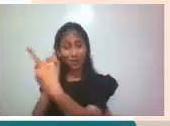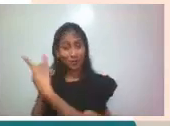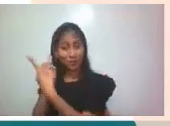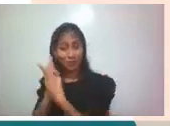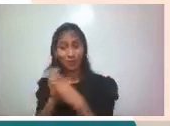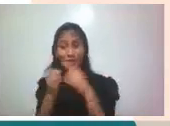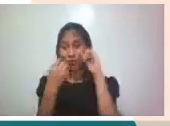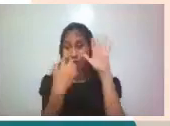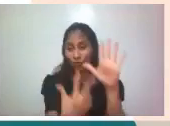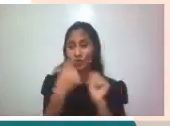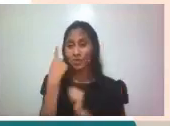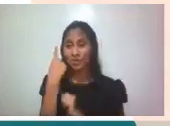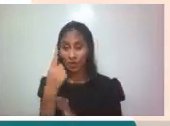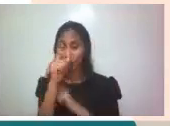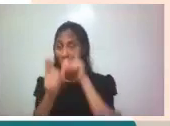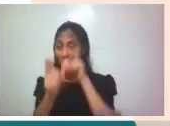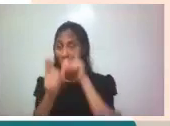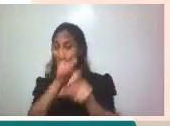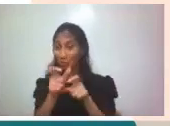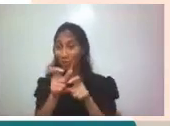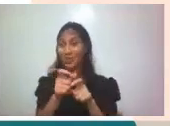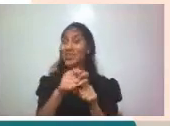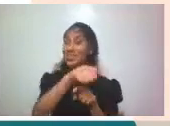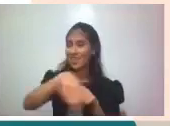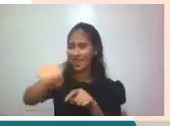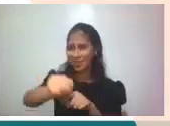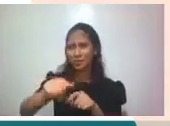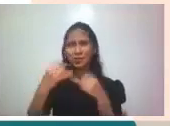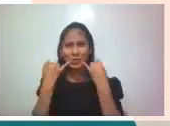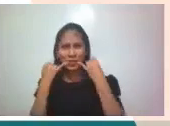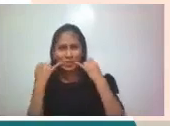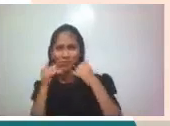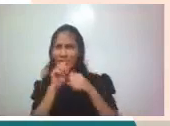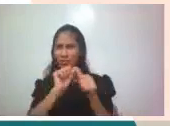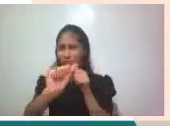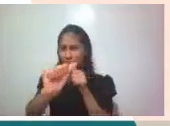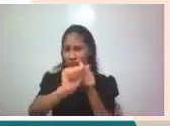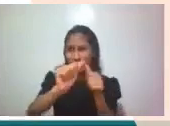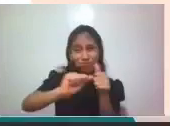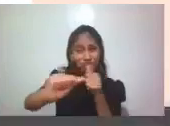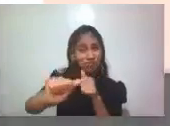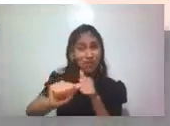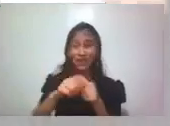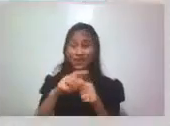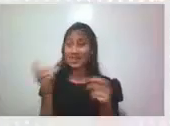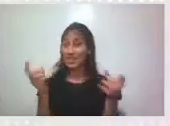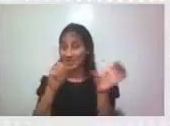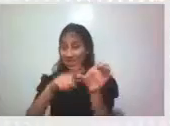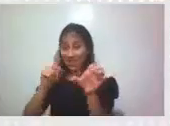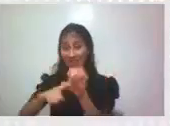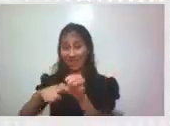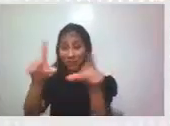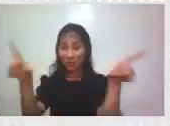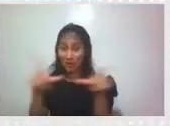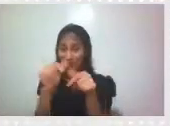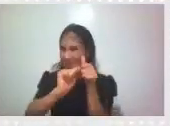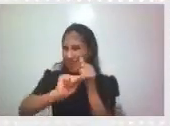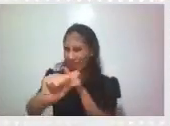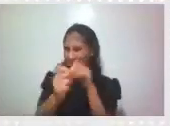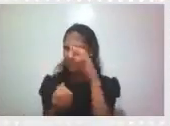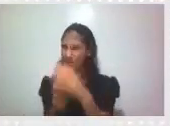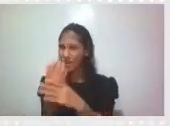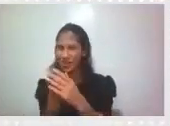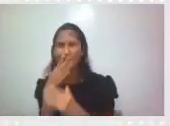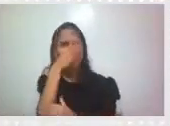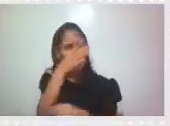de comunidades campesinas que están en los ámbitos de los departamentos, de los proyectos que están ubicados en el departamento de Arequipa. La idea, como les